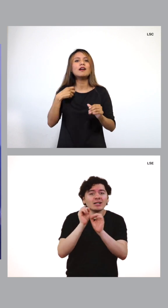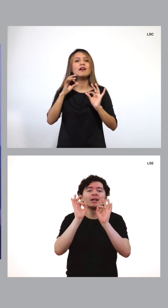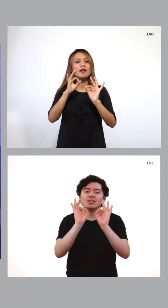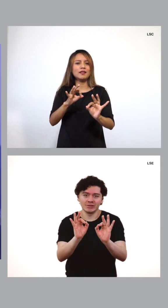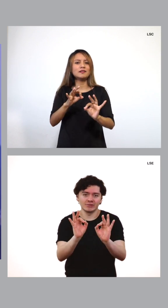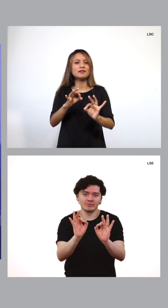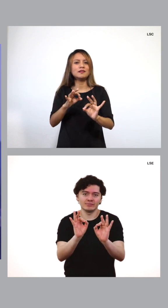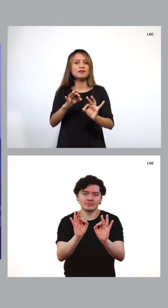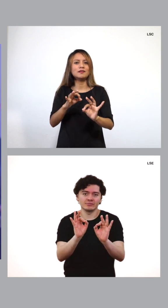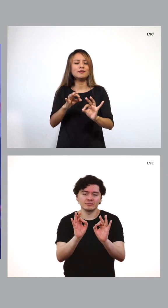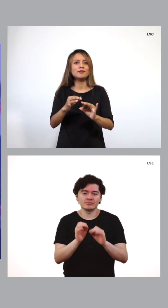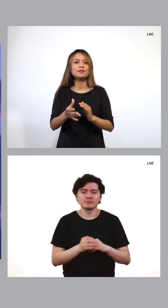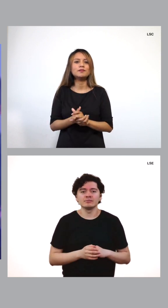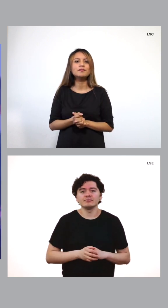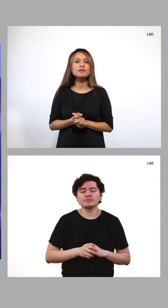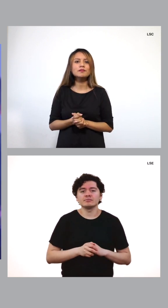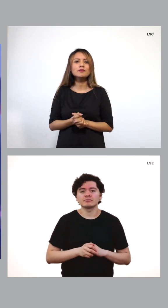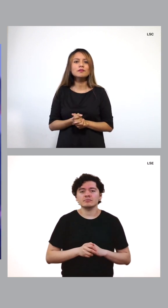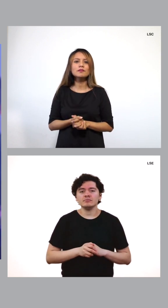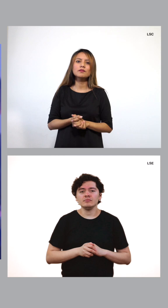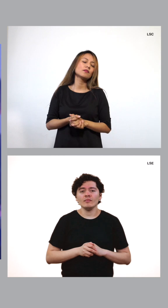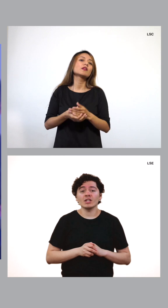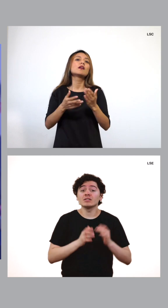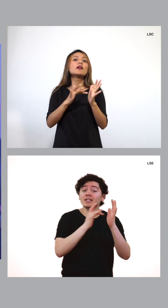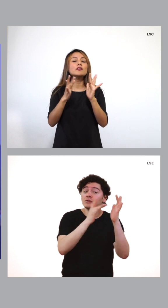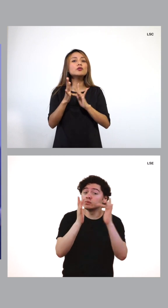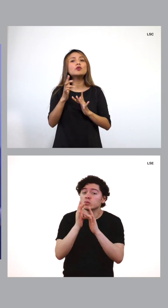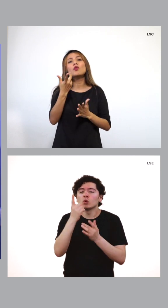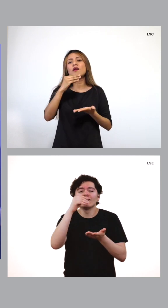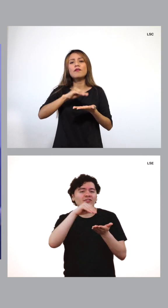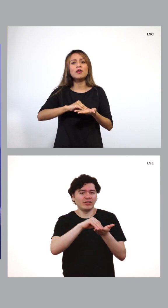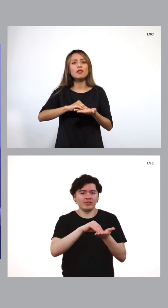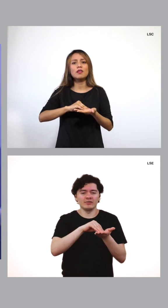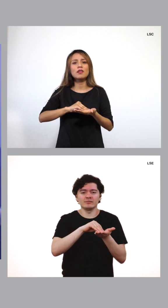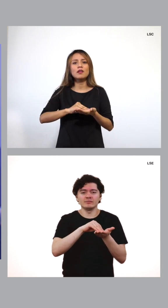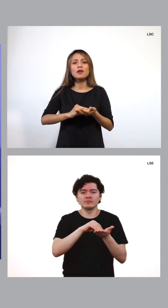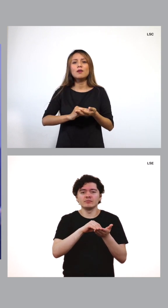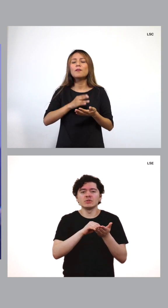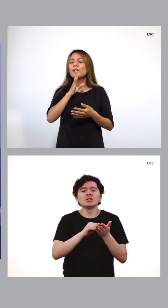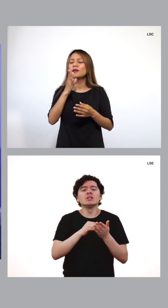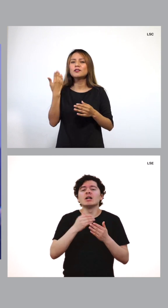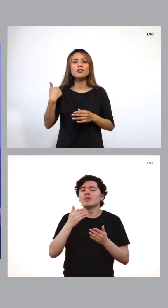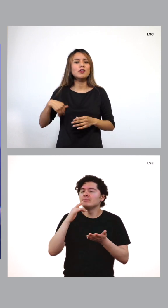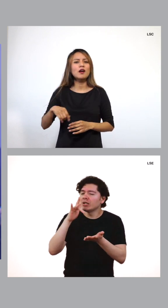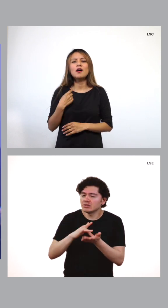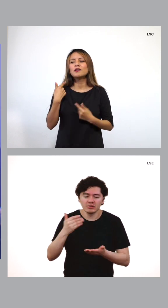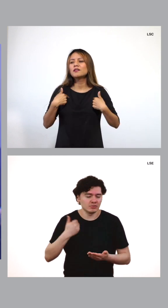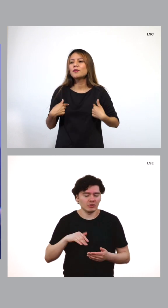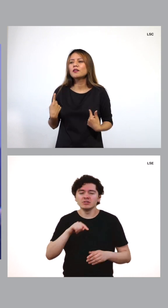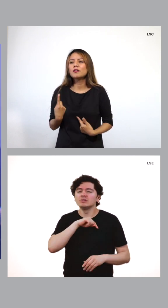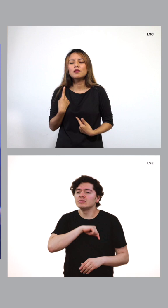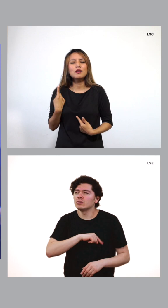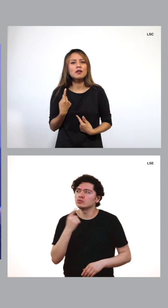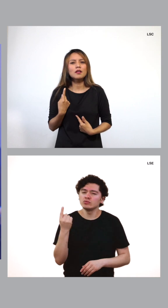al sufrimiento de los hombres, pero como Jesús lo hizo una vez, como Él pasó por esa soledad, ya nunca más tú y